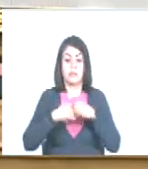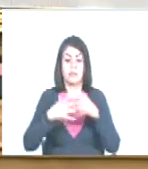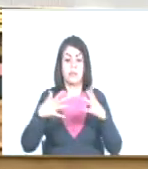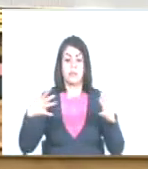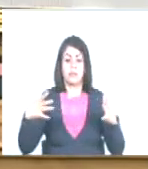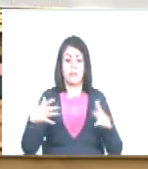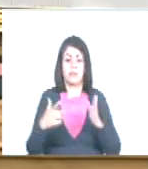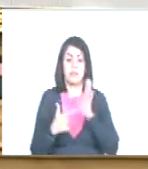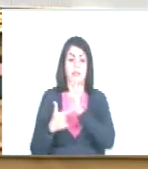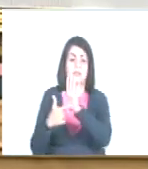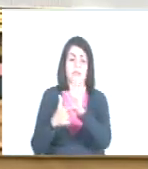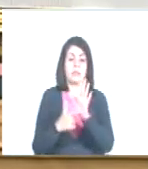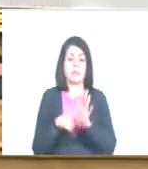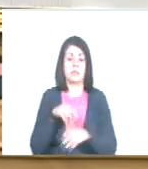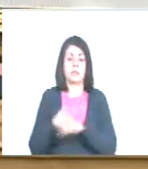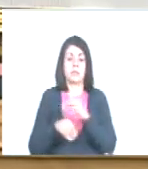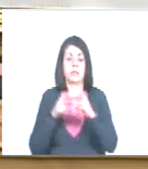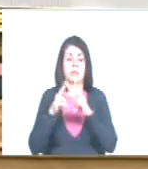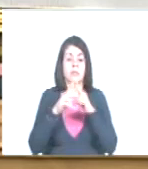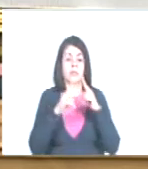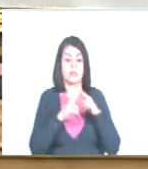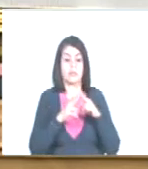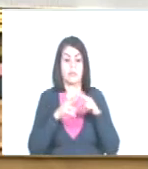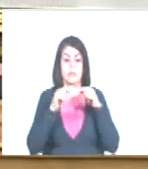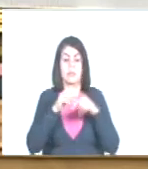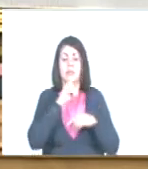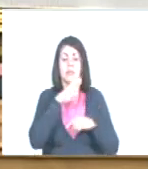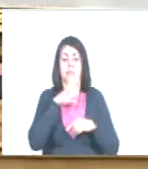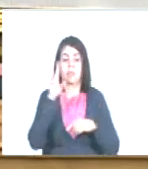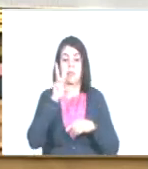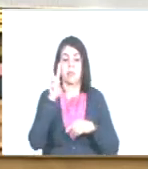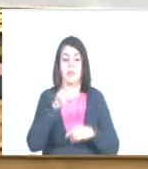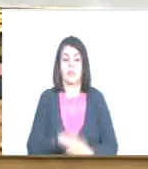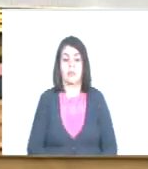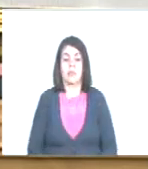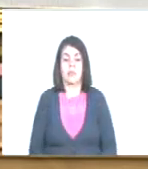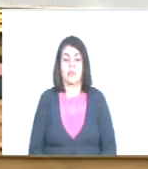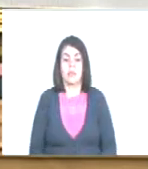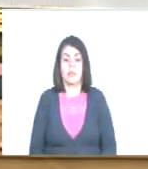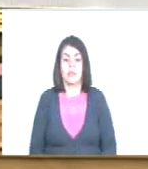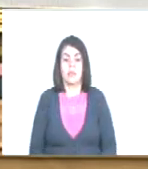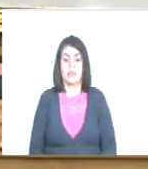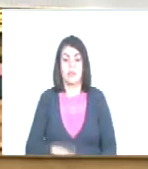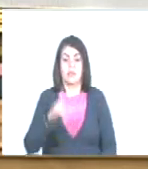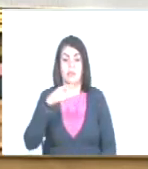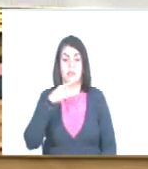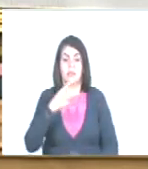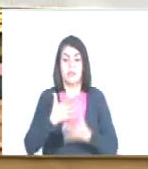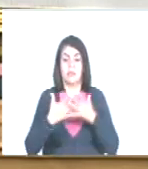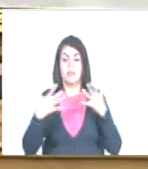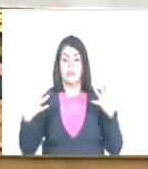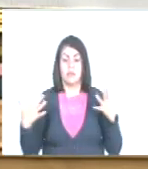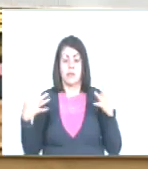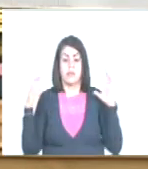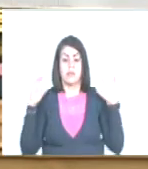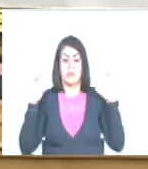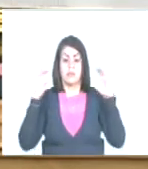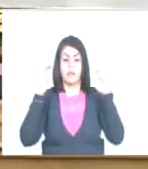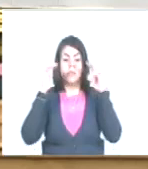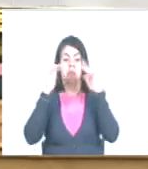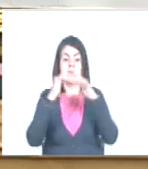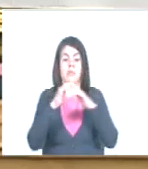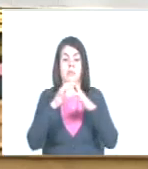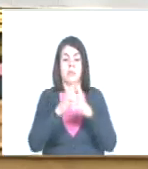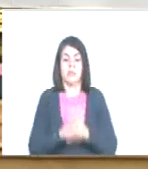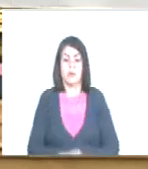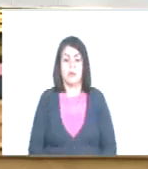grande manifestación que haya conocido la historia de Venezuela, la más grande congregación